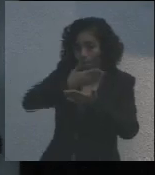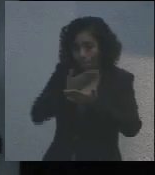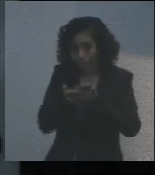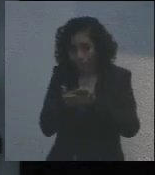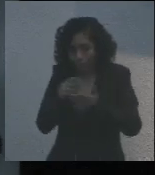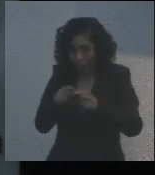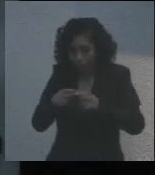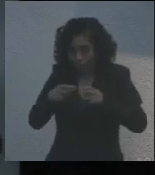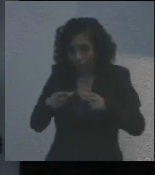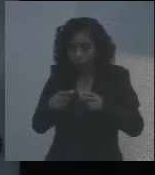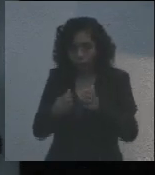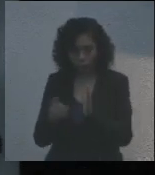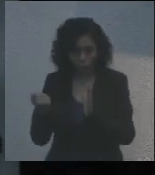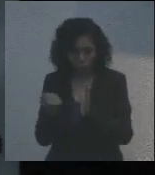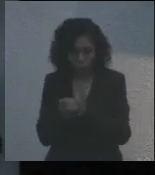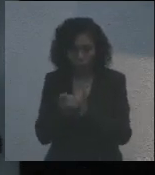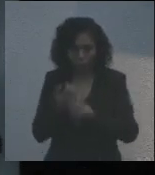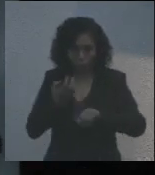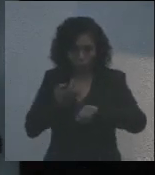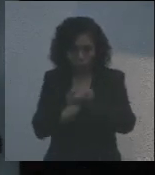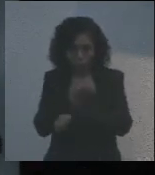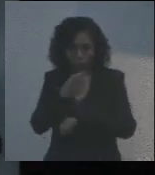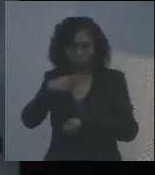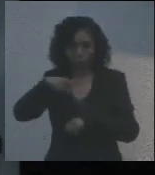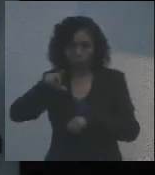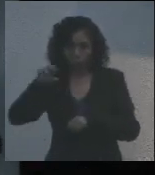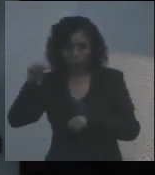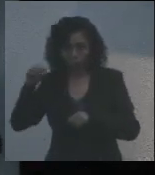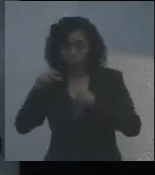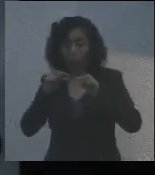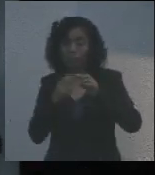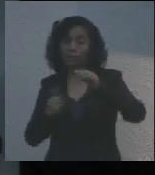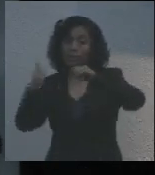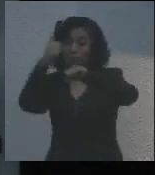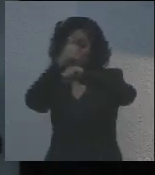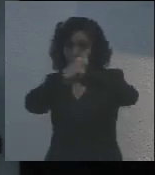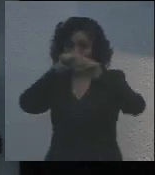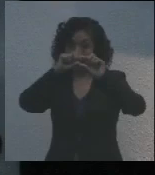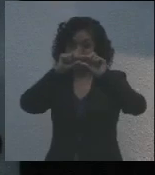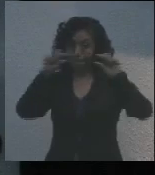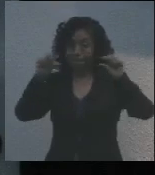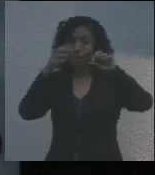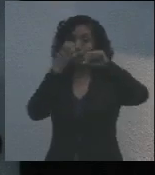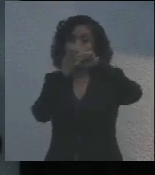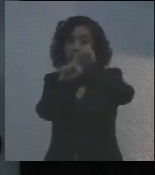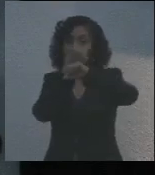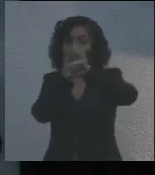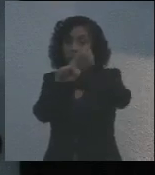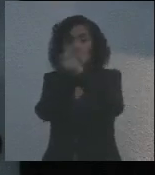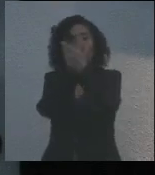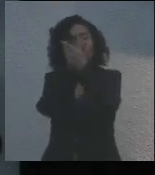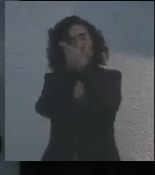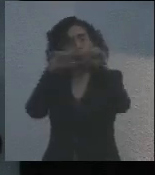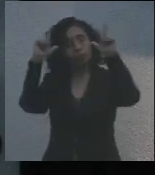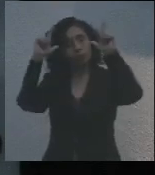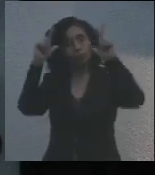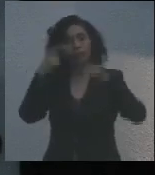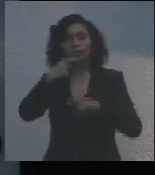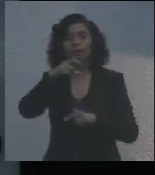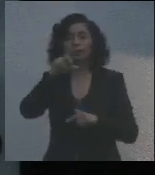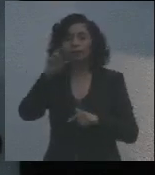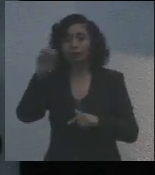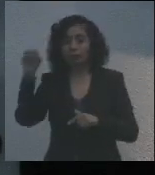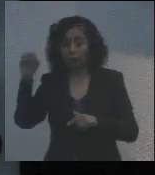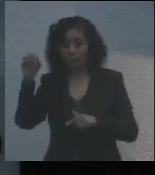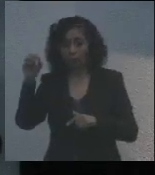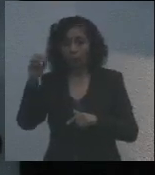el centro del escudo del Estado de quintanar y al borde superior las palabras estado libre y soberano de Quintana y en